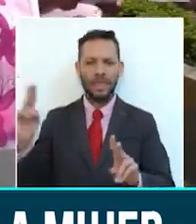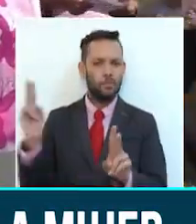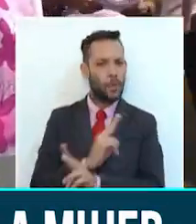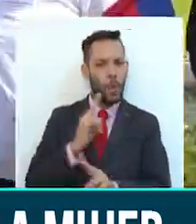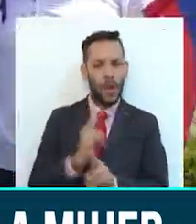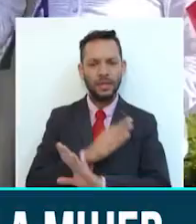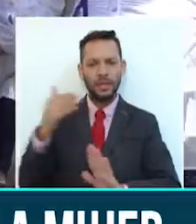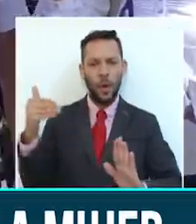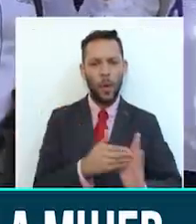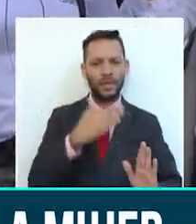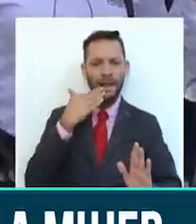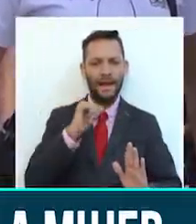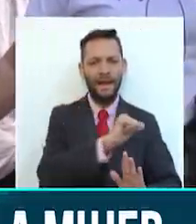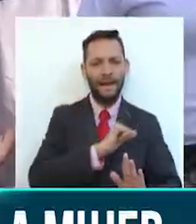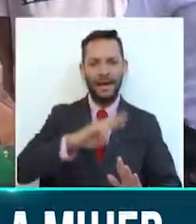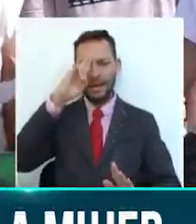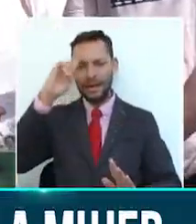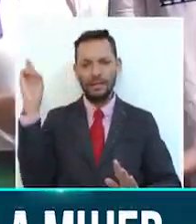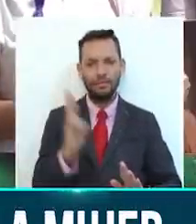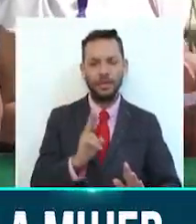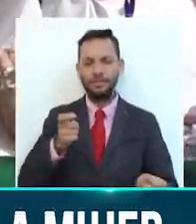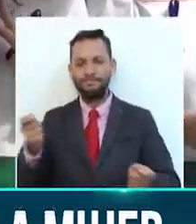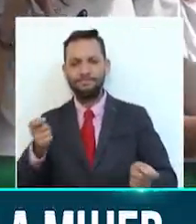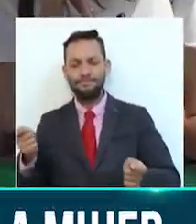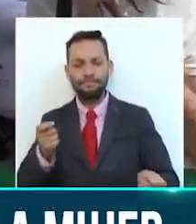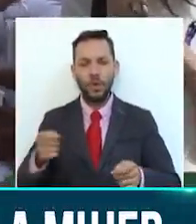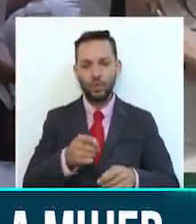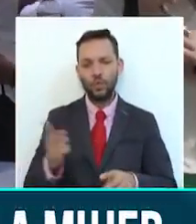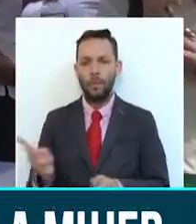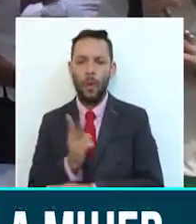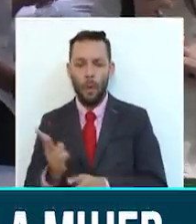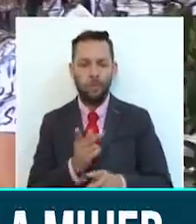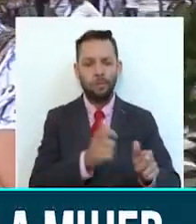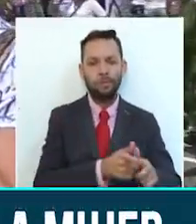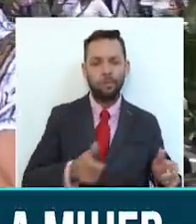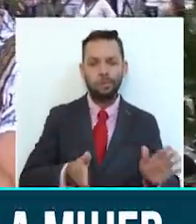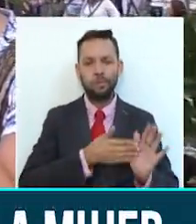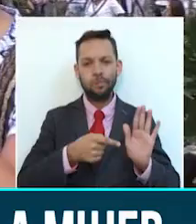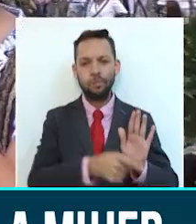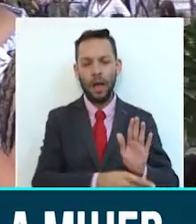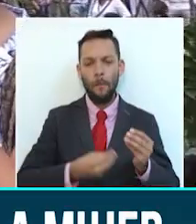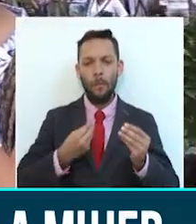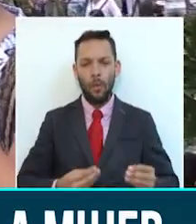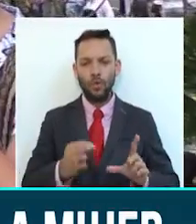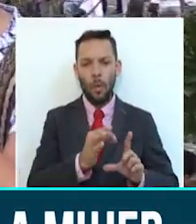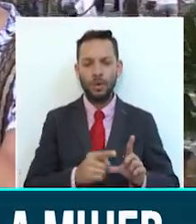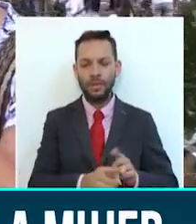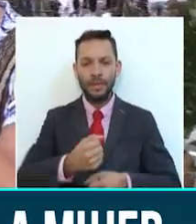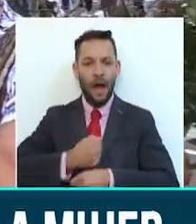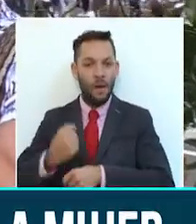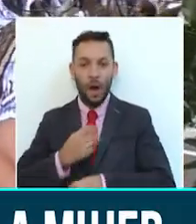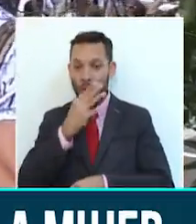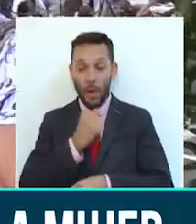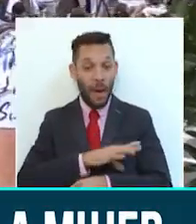mujer. Los sindicatos indicaron que la violencia contra las mujeres en el Quindío se evidencia con la alta tasa de desempleo que hay en